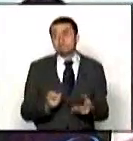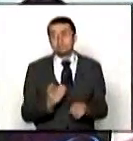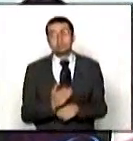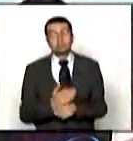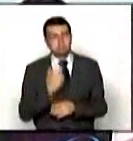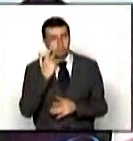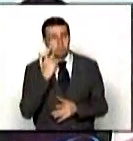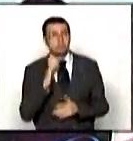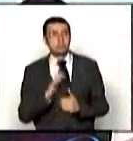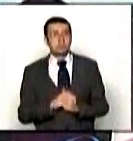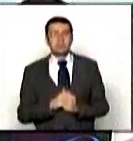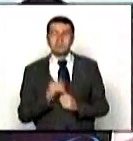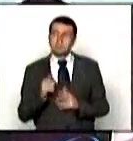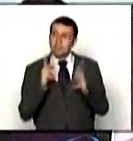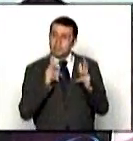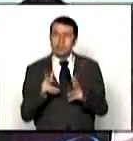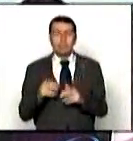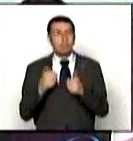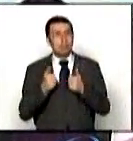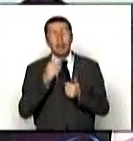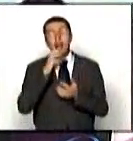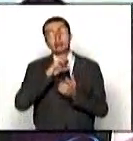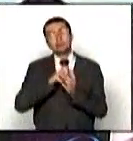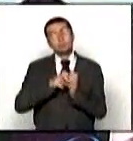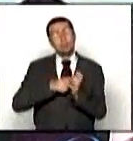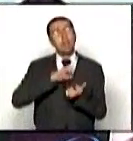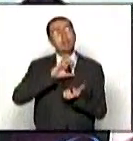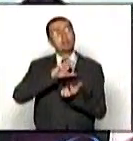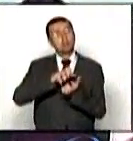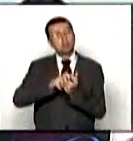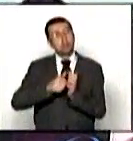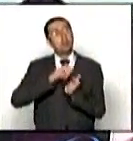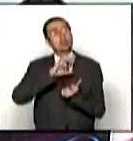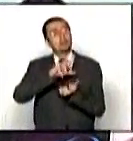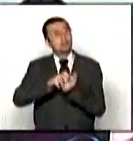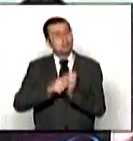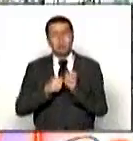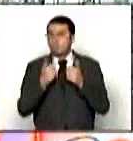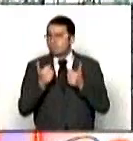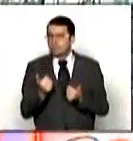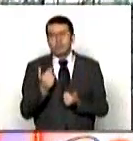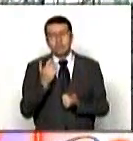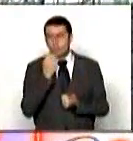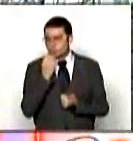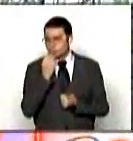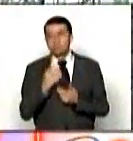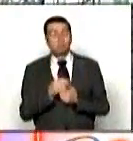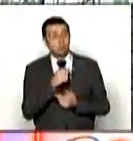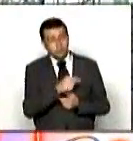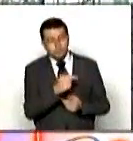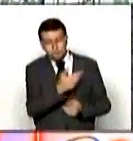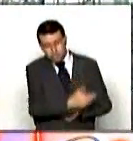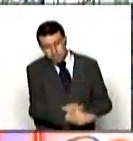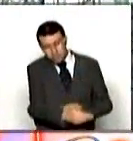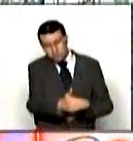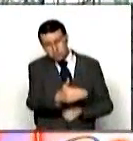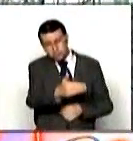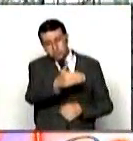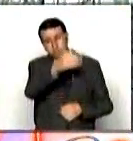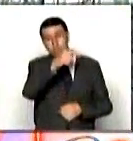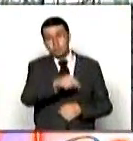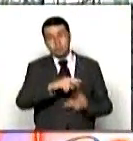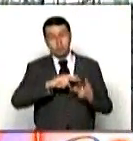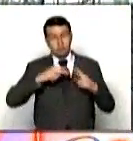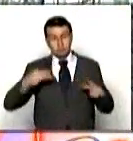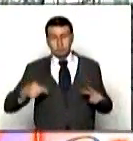uno. Enseñarles a masticar bien. Estamos en una etapa de desarrollo genético en el cual nos preocupa a